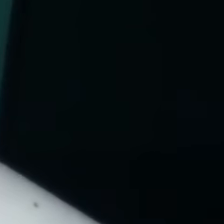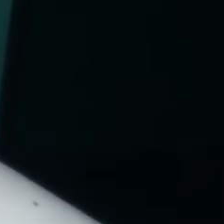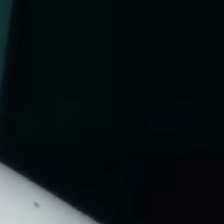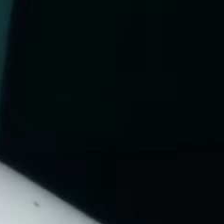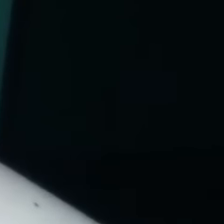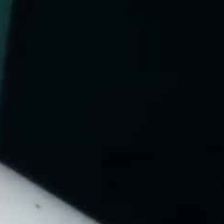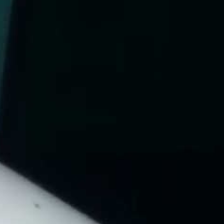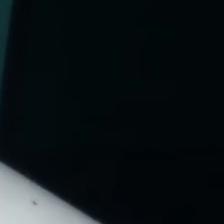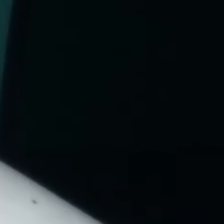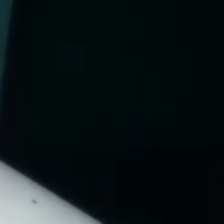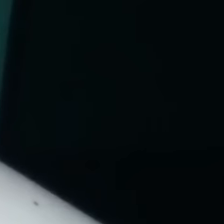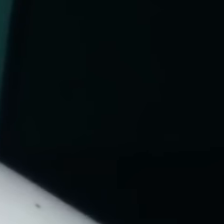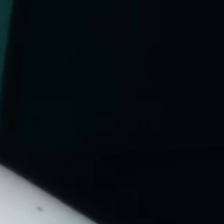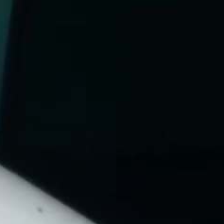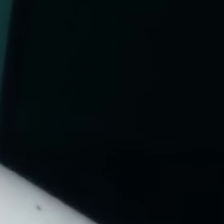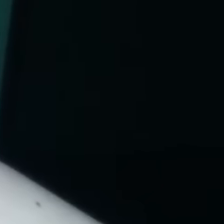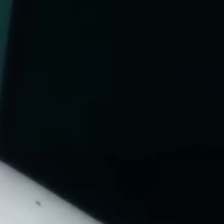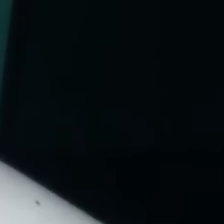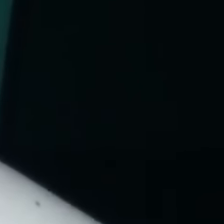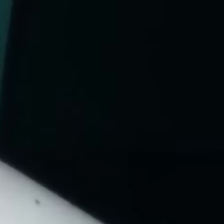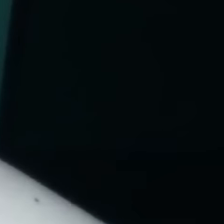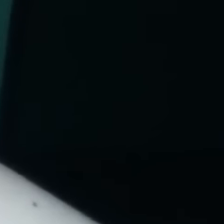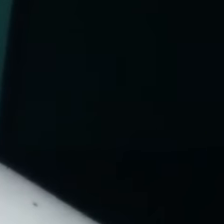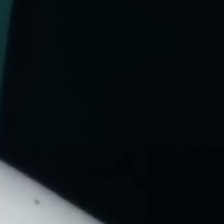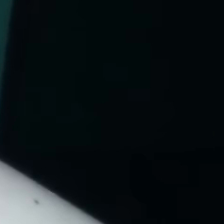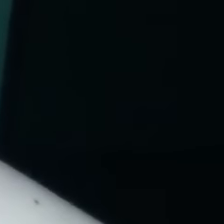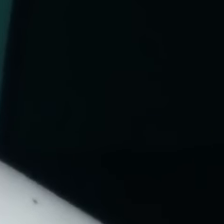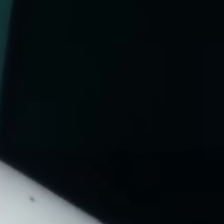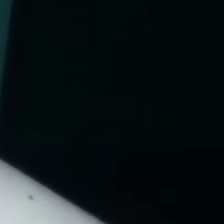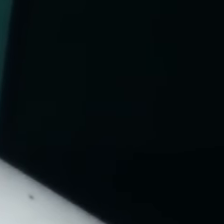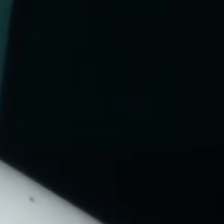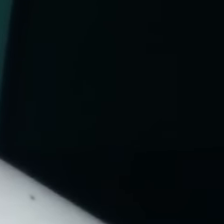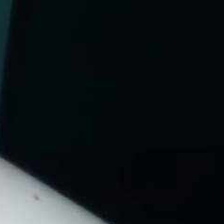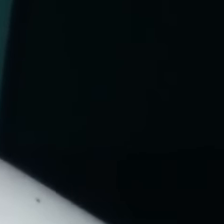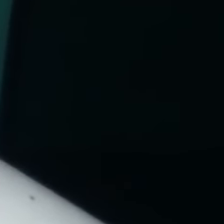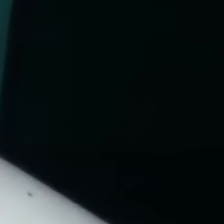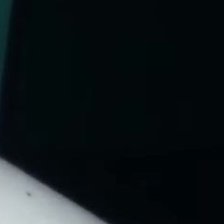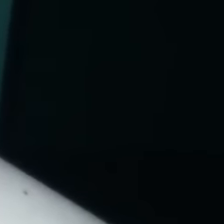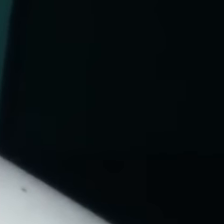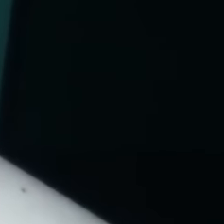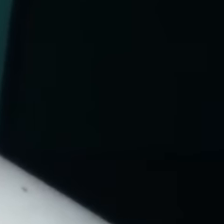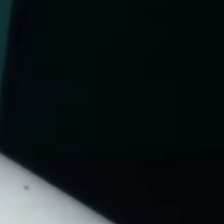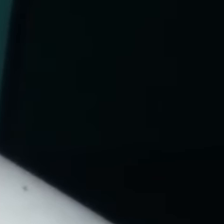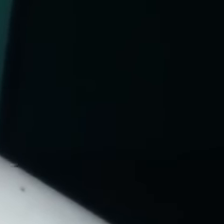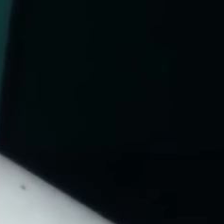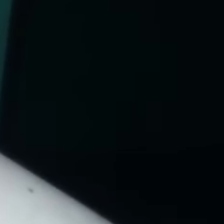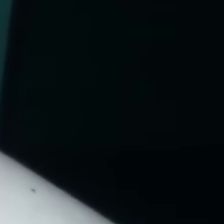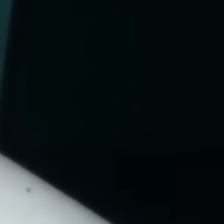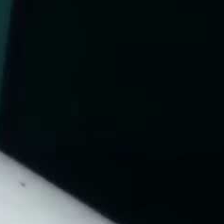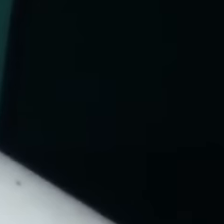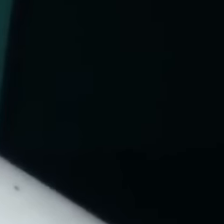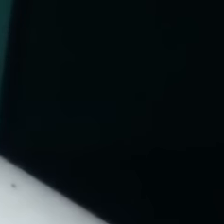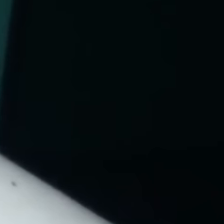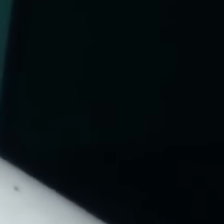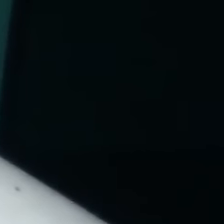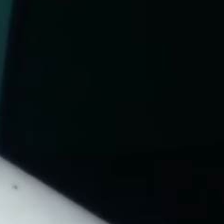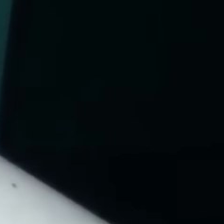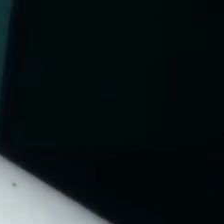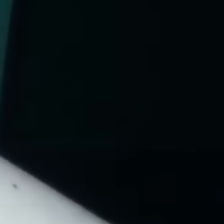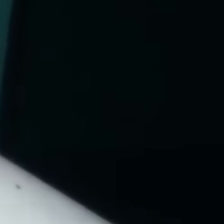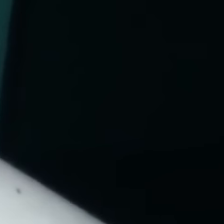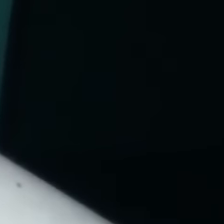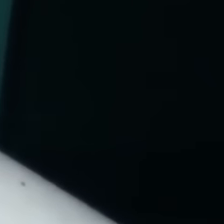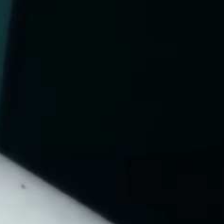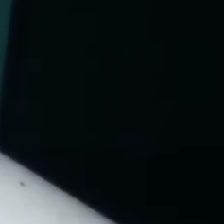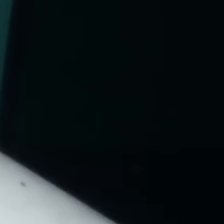concepto. Bueno chicos, díganme si les gustó este video, les voy a dejar acá abajo mis redes sociales, estoy en TikTok, Twitch, Instagram, TikTok, aunque donde estoy más activa